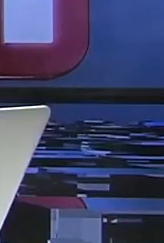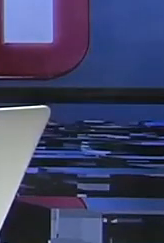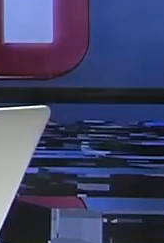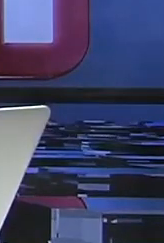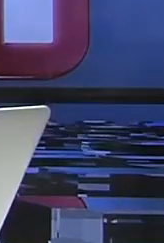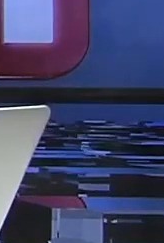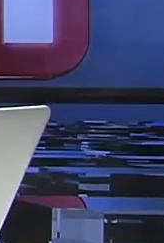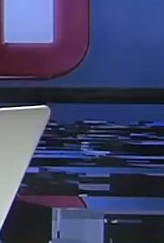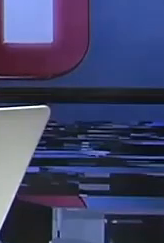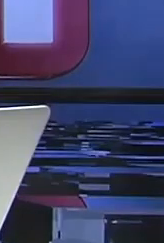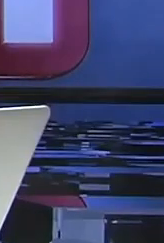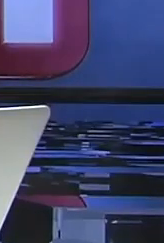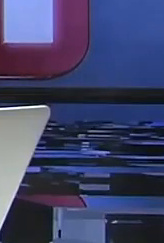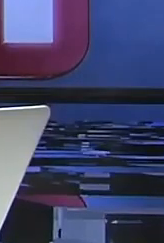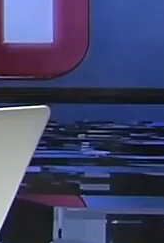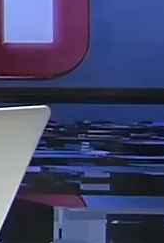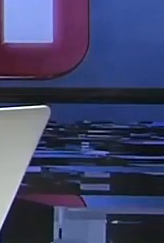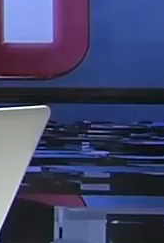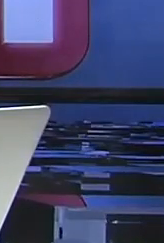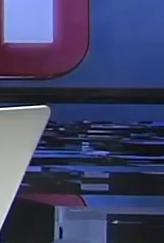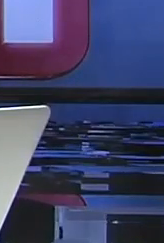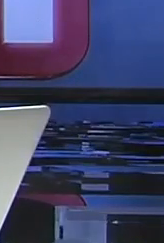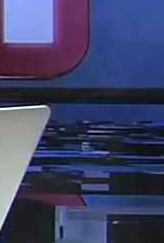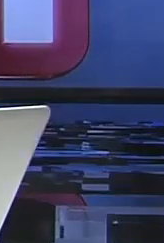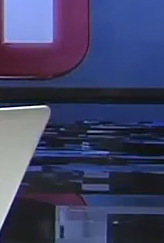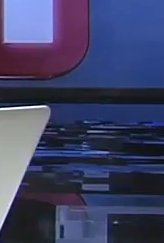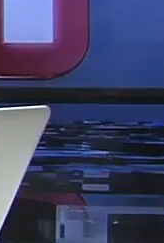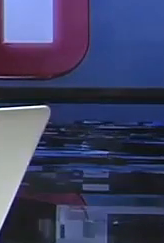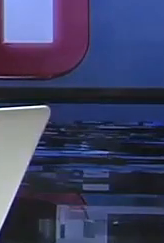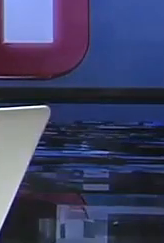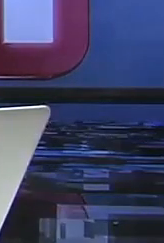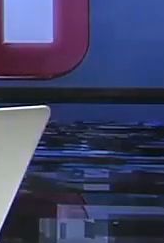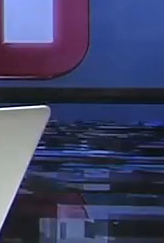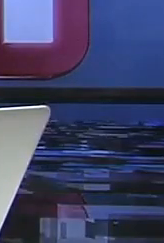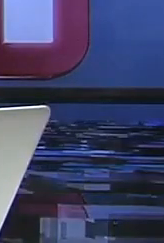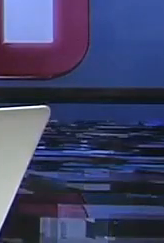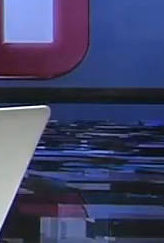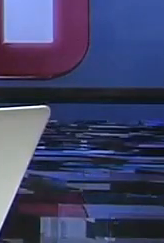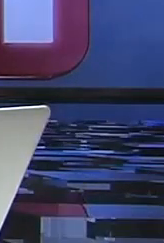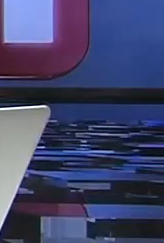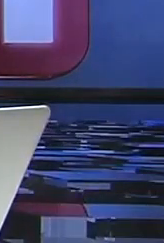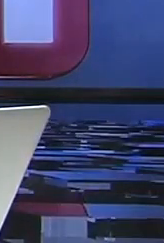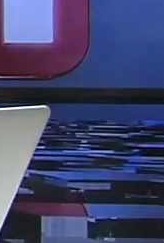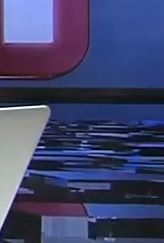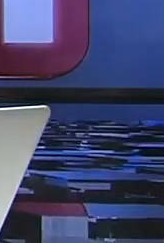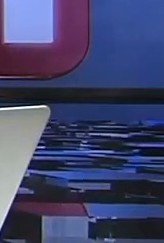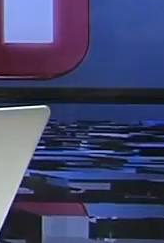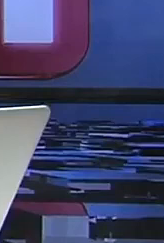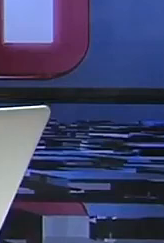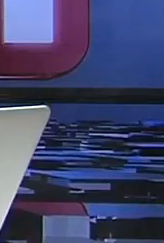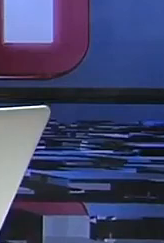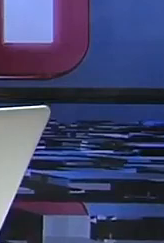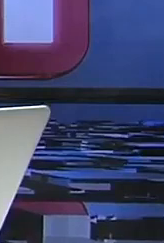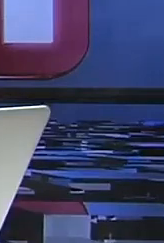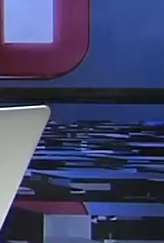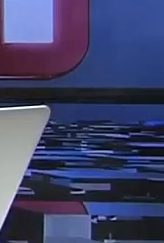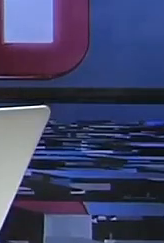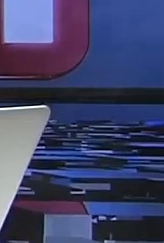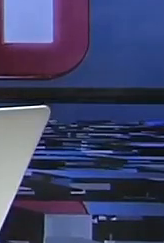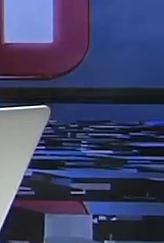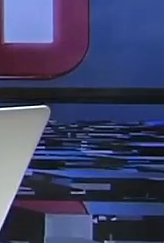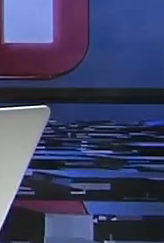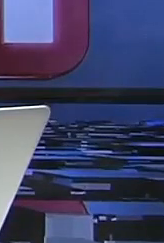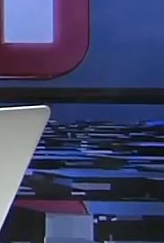dijo, no se va a ceder a este atentado. Pedir apoyo fuera de Chile si fuera necesario. De